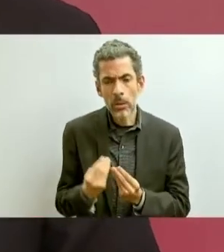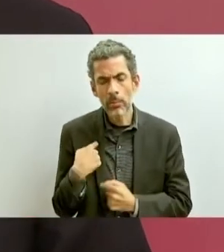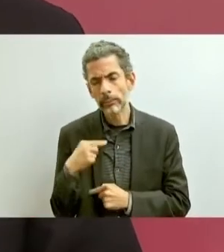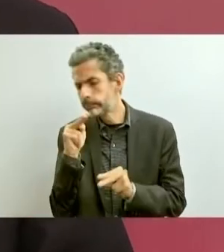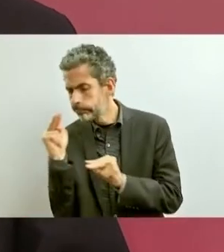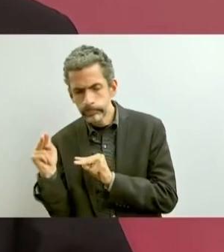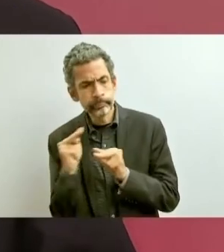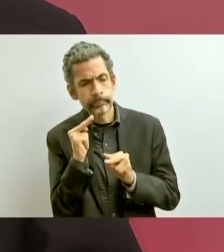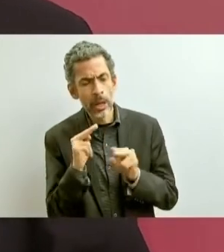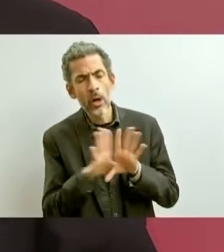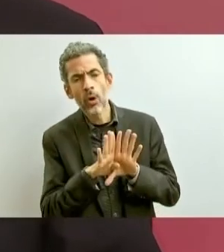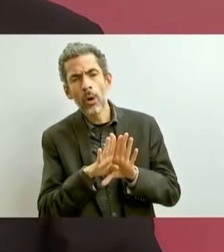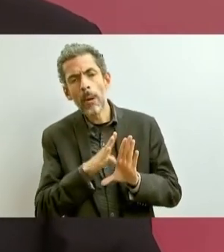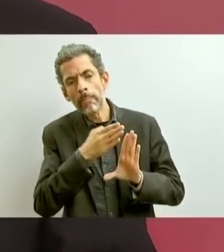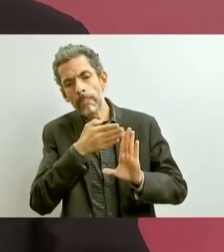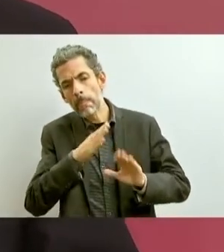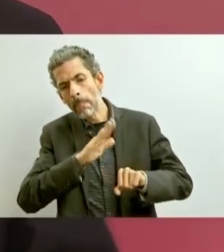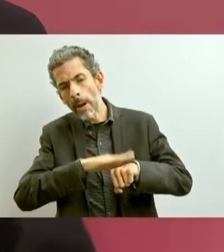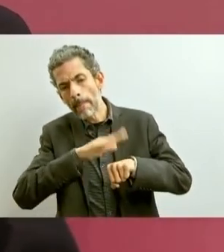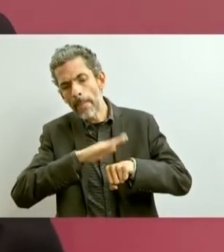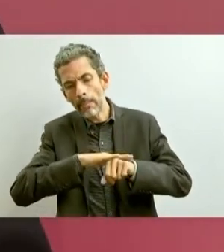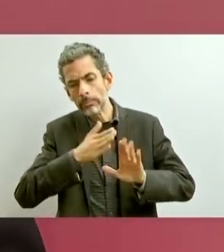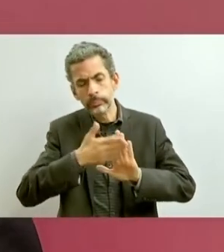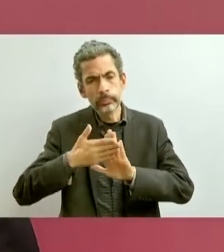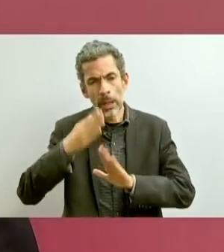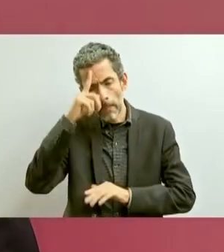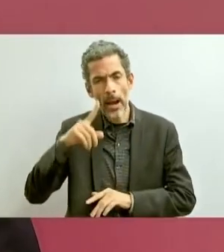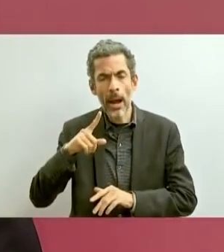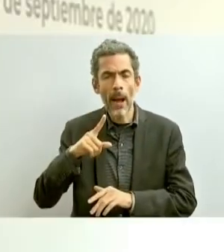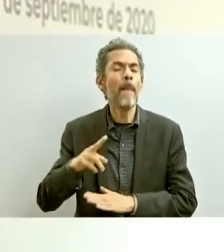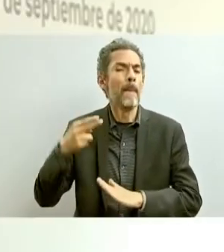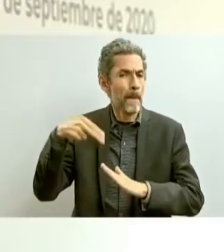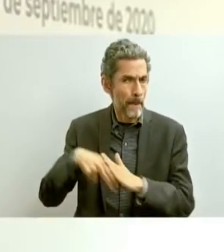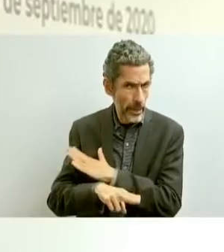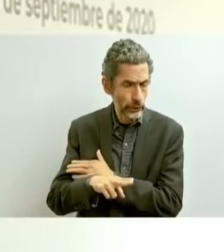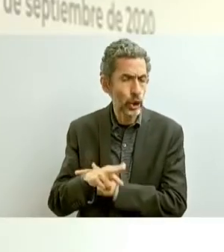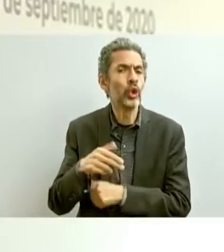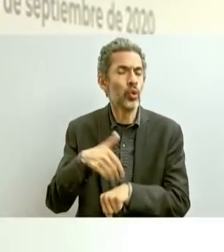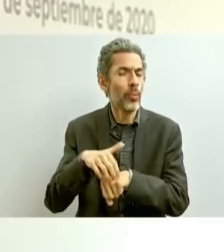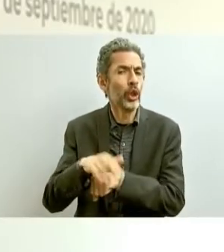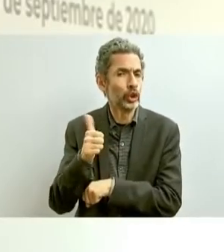se tiene en la ampliación de la línea 12 del metro.